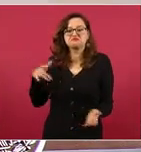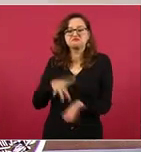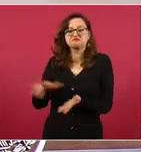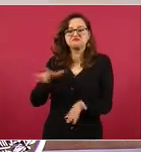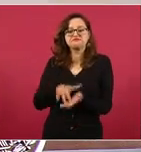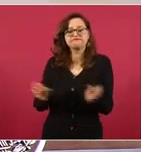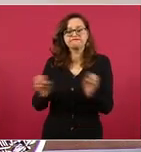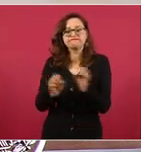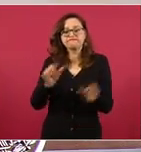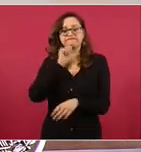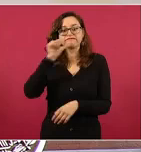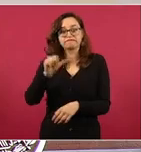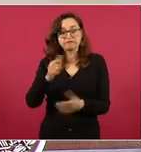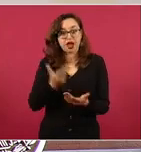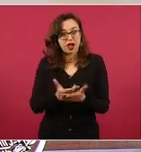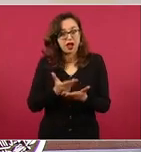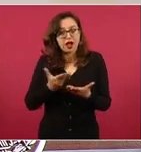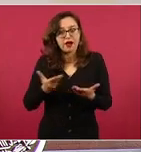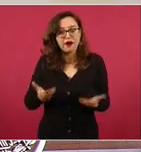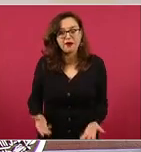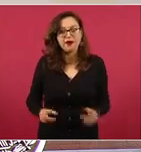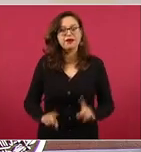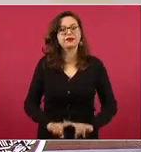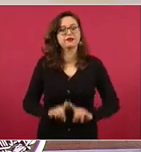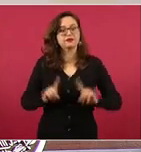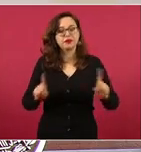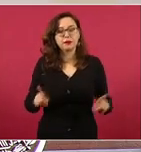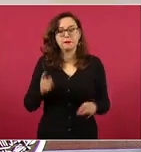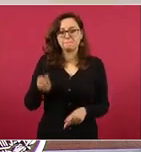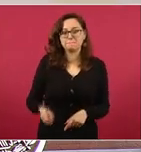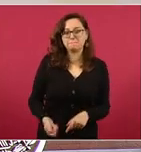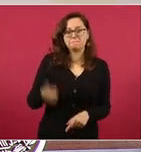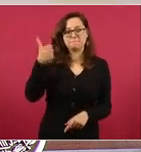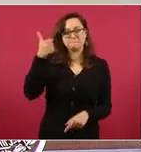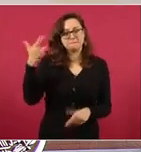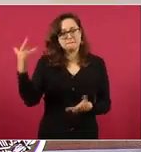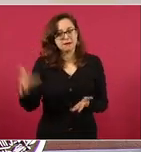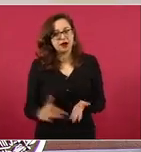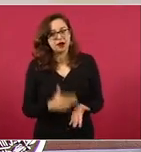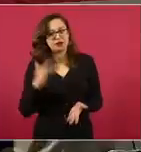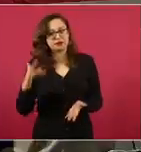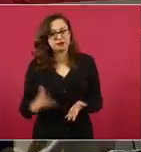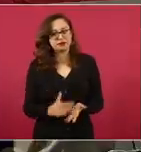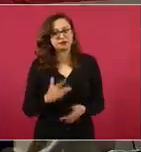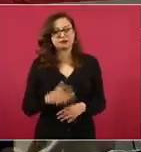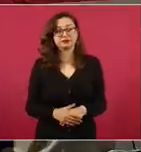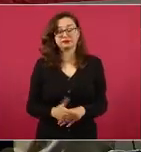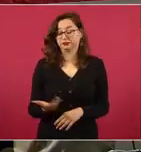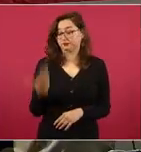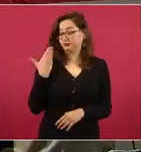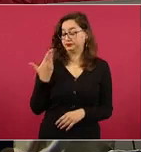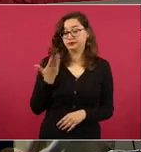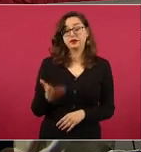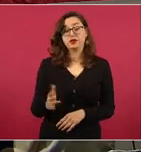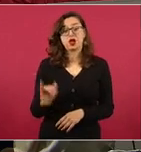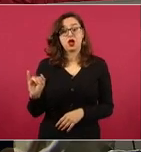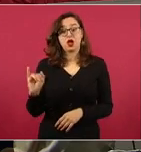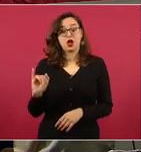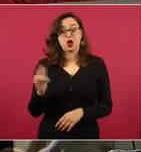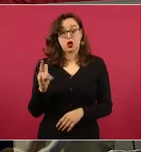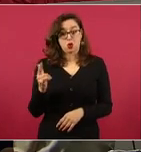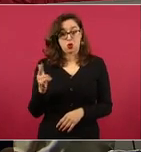de julio llegaron a nuestro país 19 cajas que contenían, como se ha dicho,